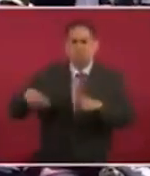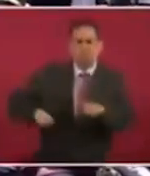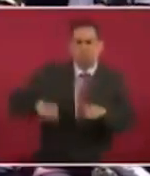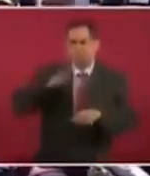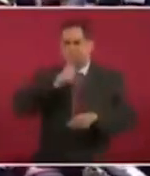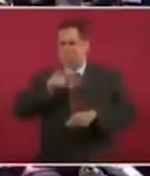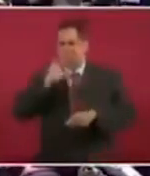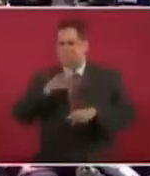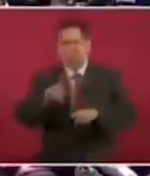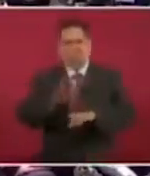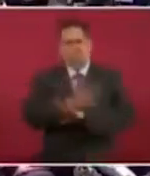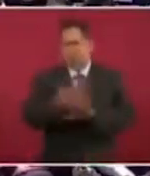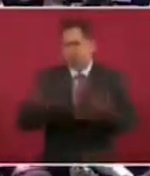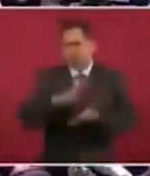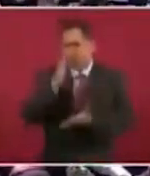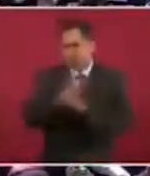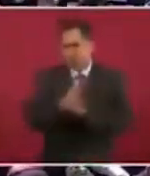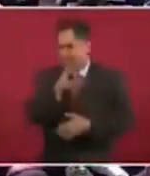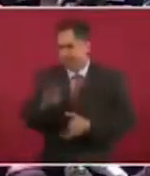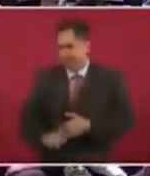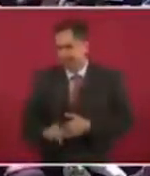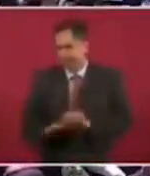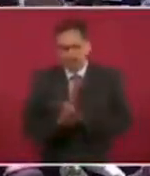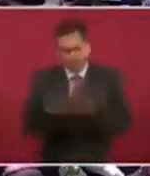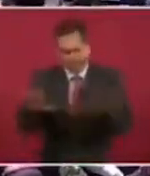se hizo, del problema